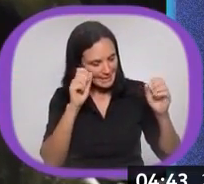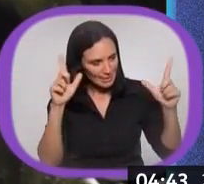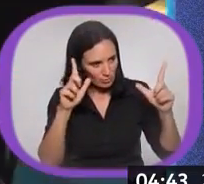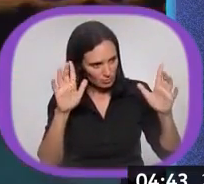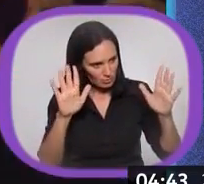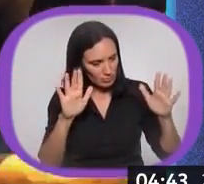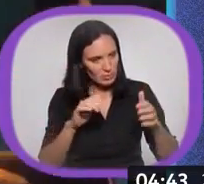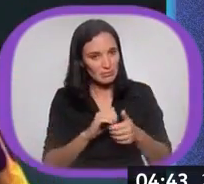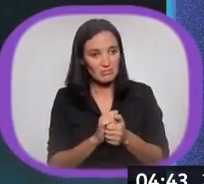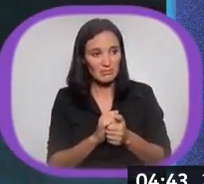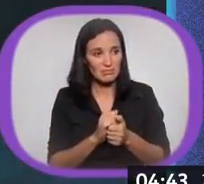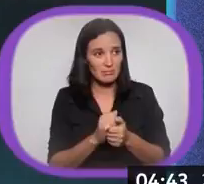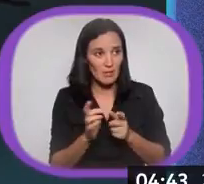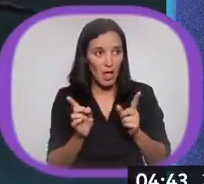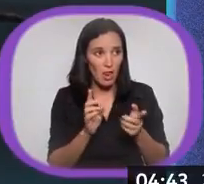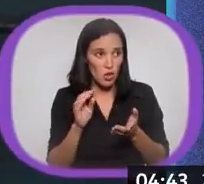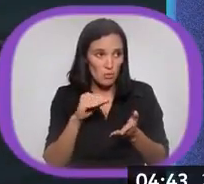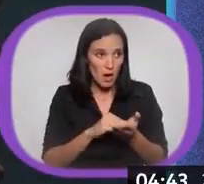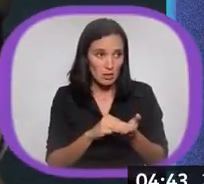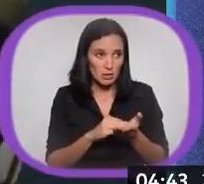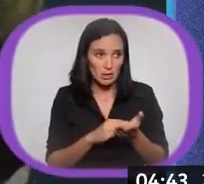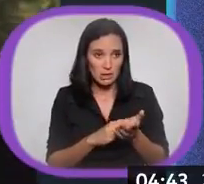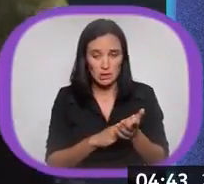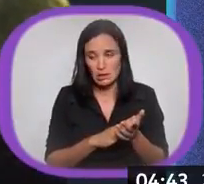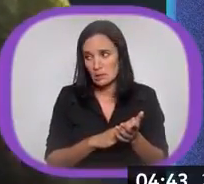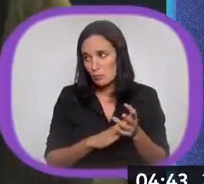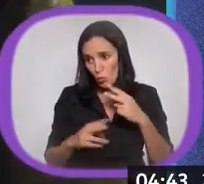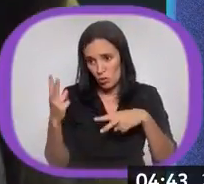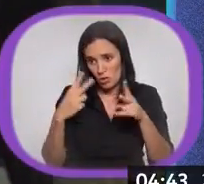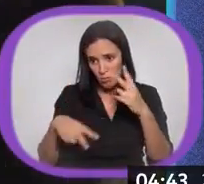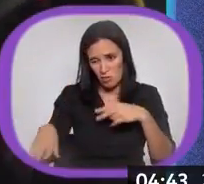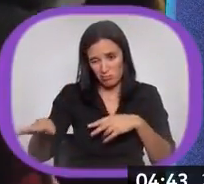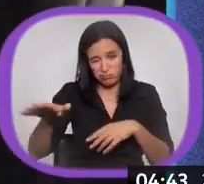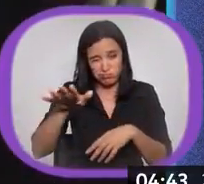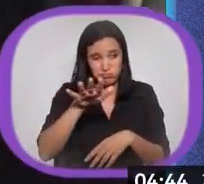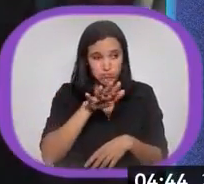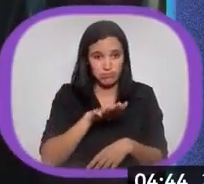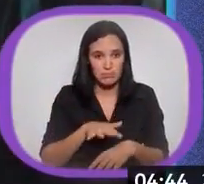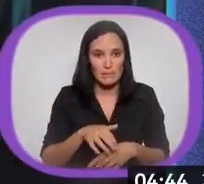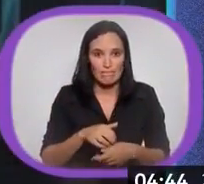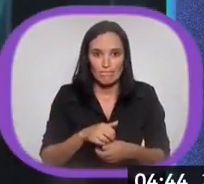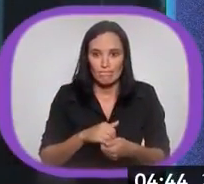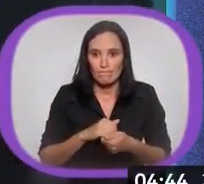alertas. ¿Alguna otra aguja que quieras que busquemos en este pajar?